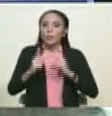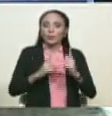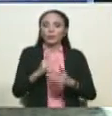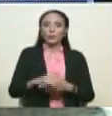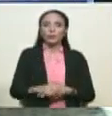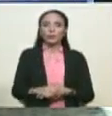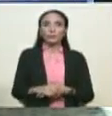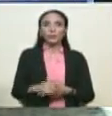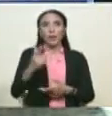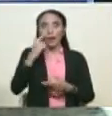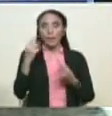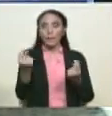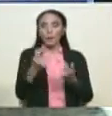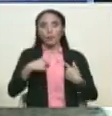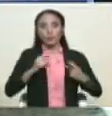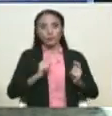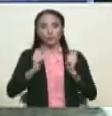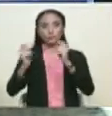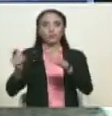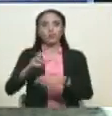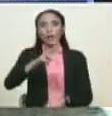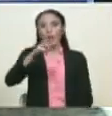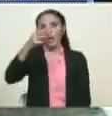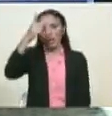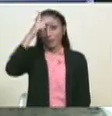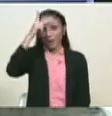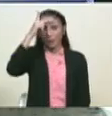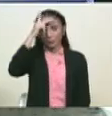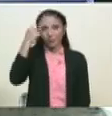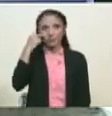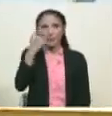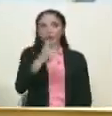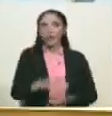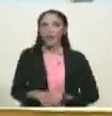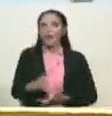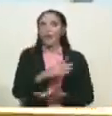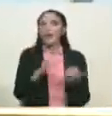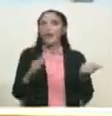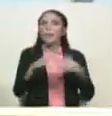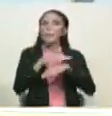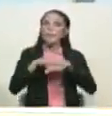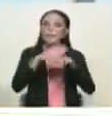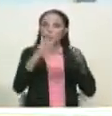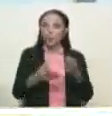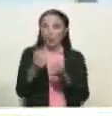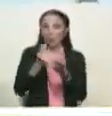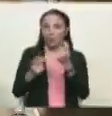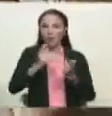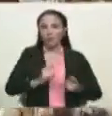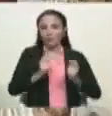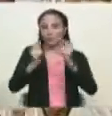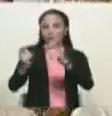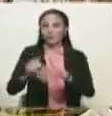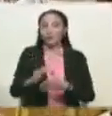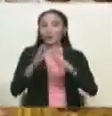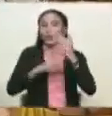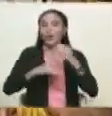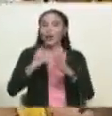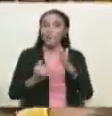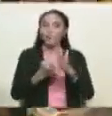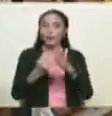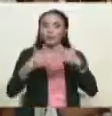Aissami. Así que pongo a tu orden al frente Francisco de Miranda para el plan de reestructuración total de las industrias